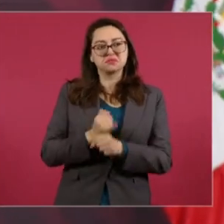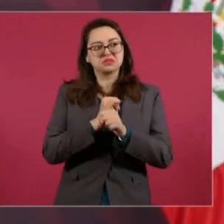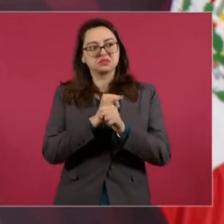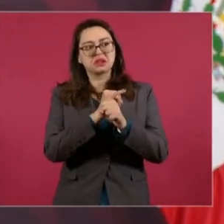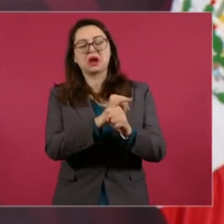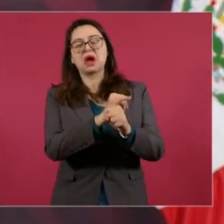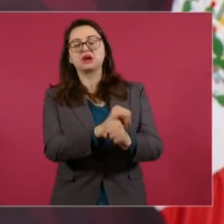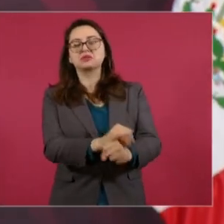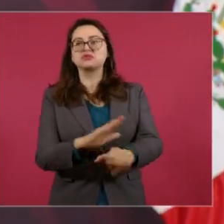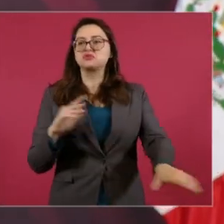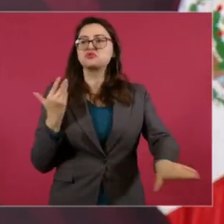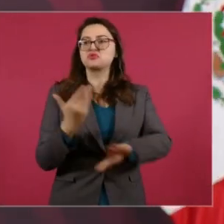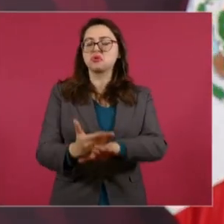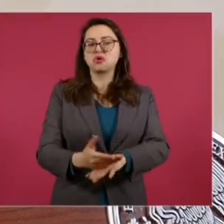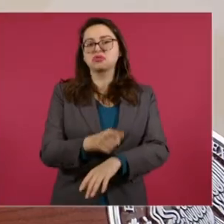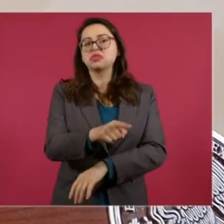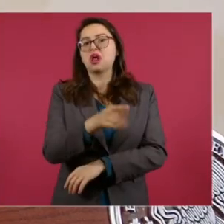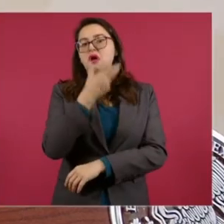Yo me pregunto,